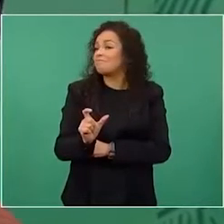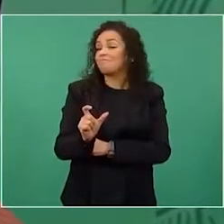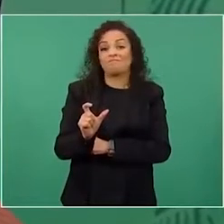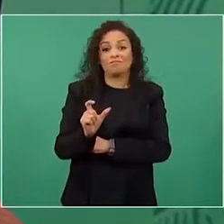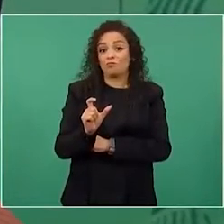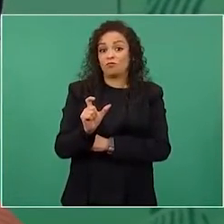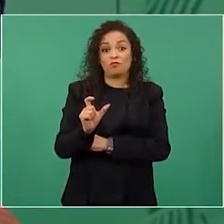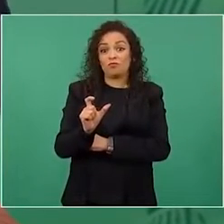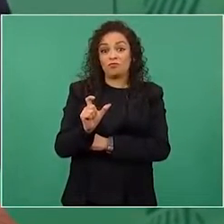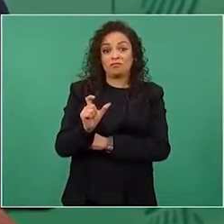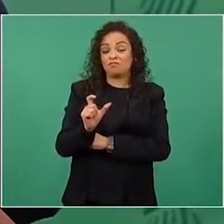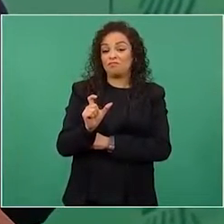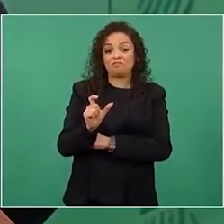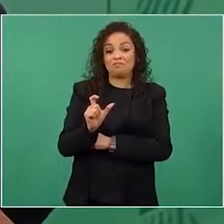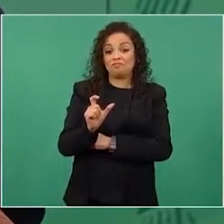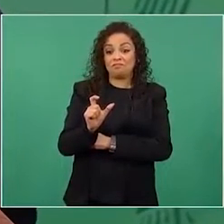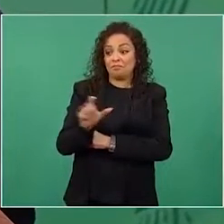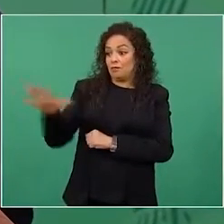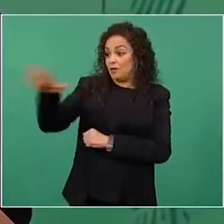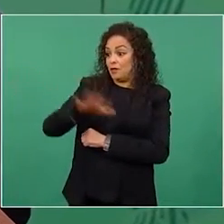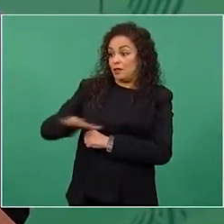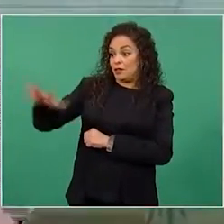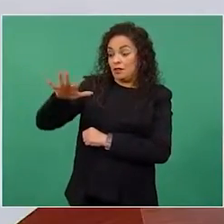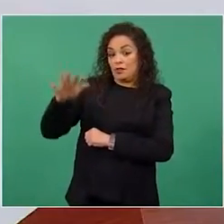los de la cúpula,